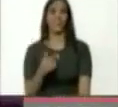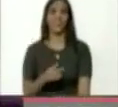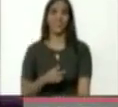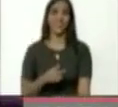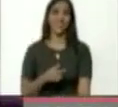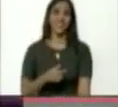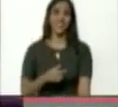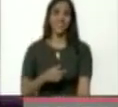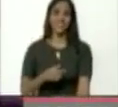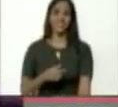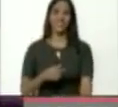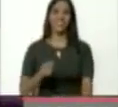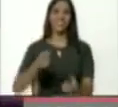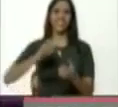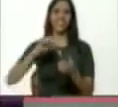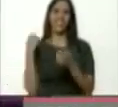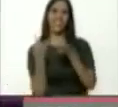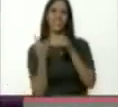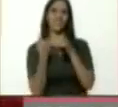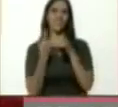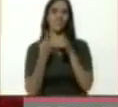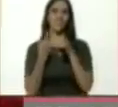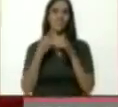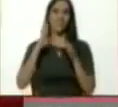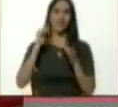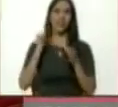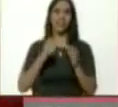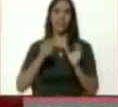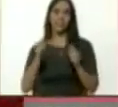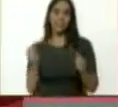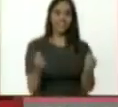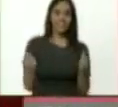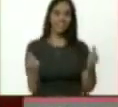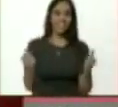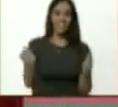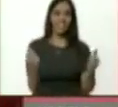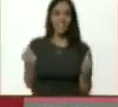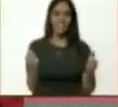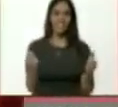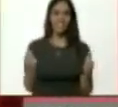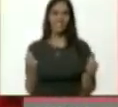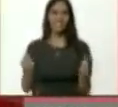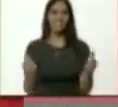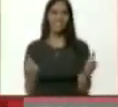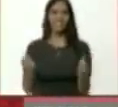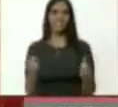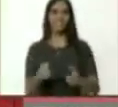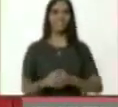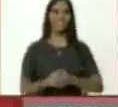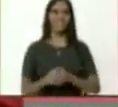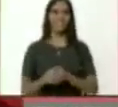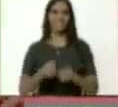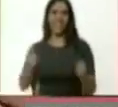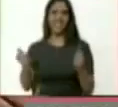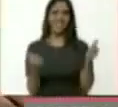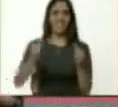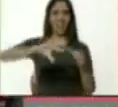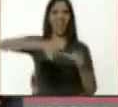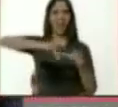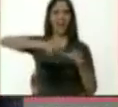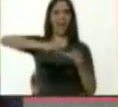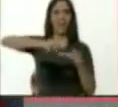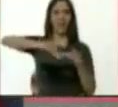Que la batidora de merengada de Barreto era una chacachaca. Una chacachaca. Pero la chacachaca era